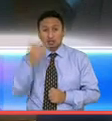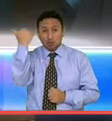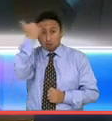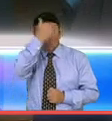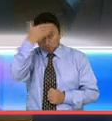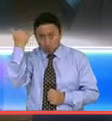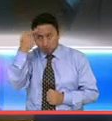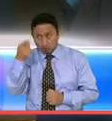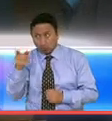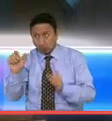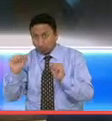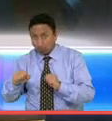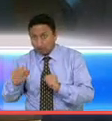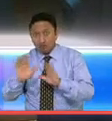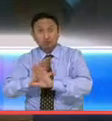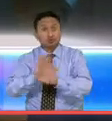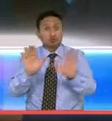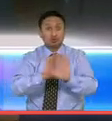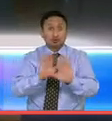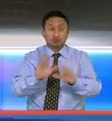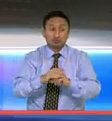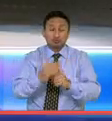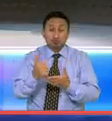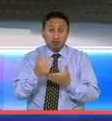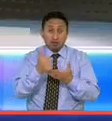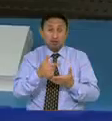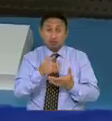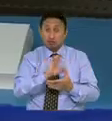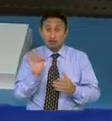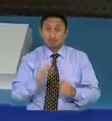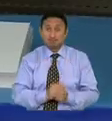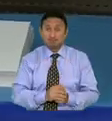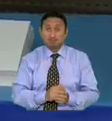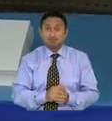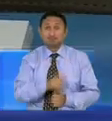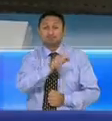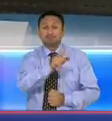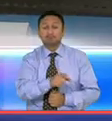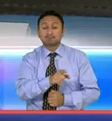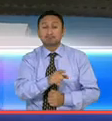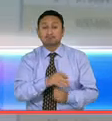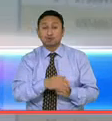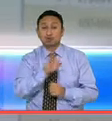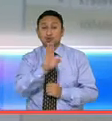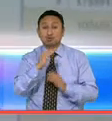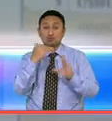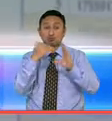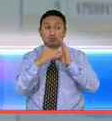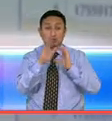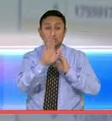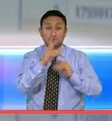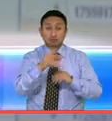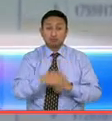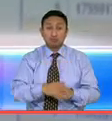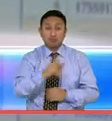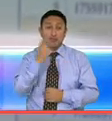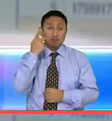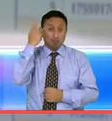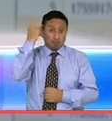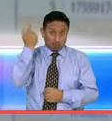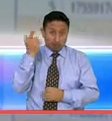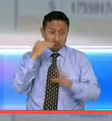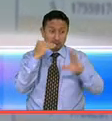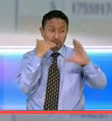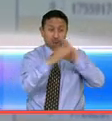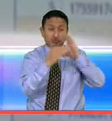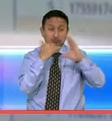gente desaprensiva. No hay palanqueos. La notificación de la asignación de cupo llegará a cada representante o padre de familia a través